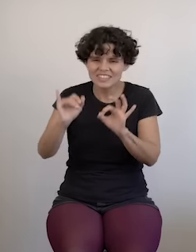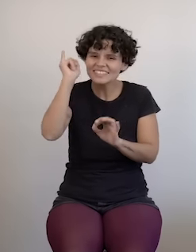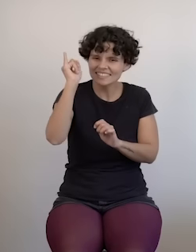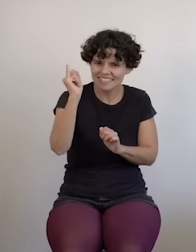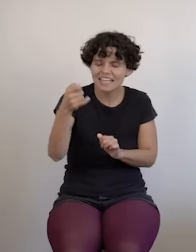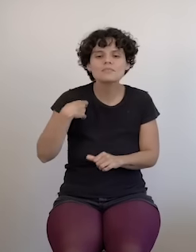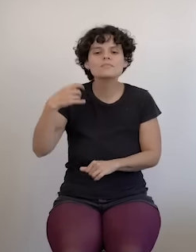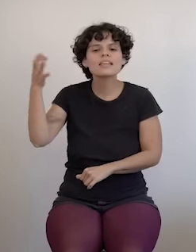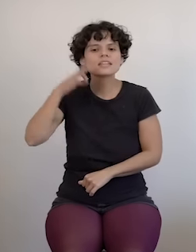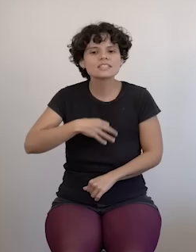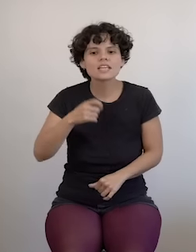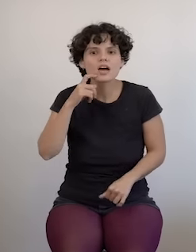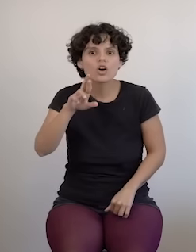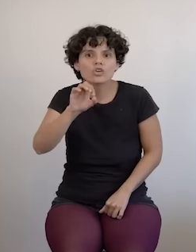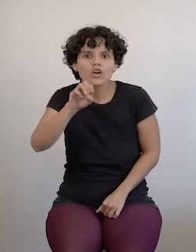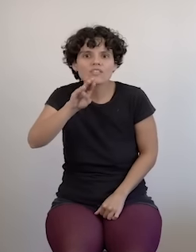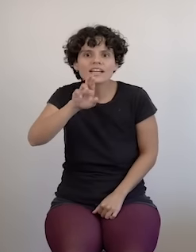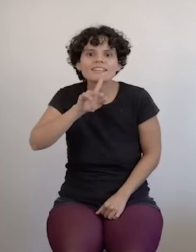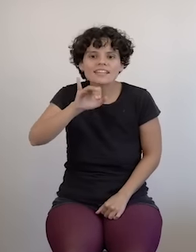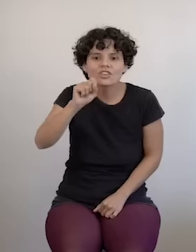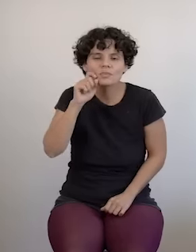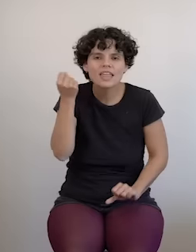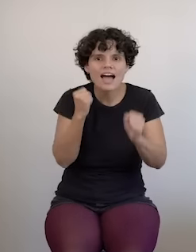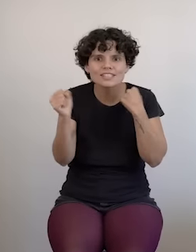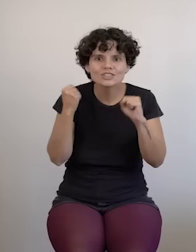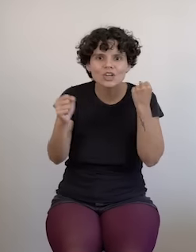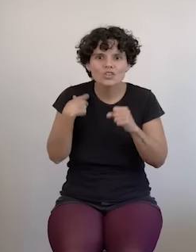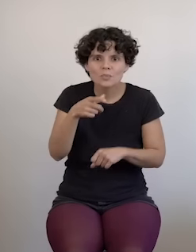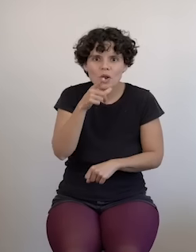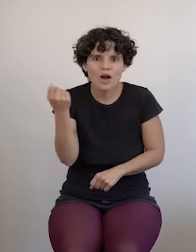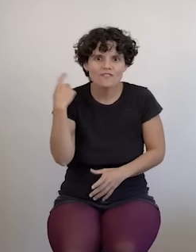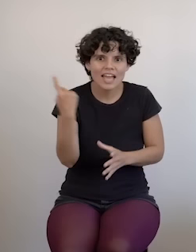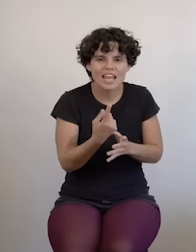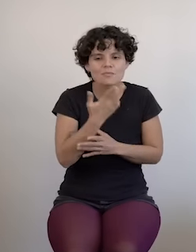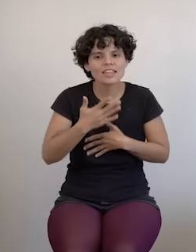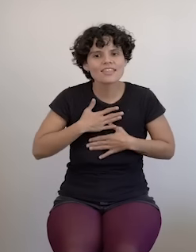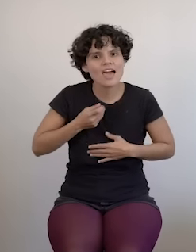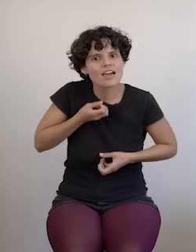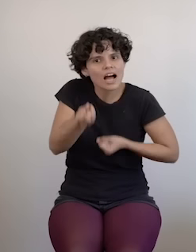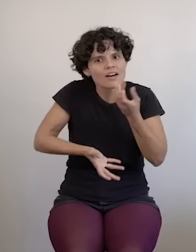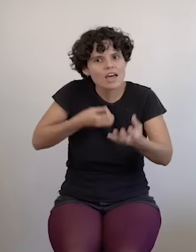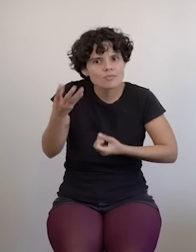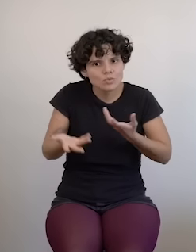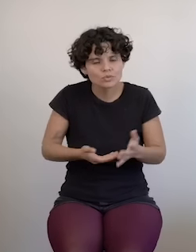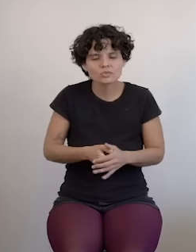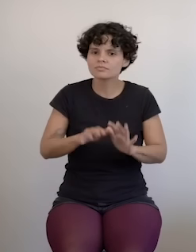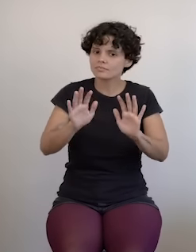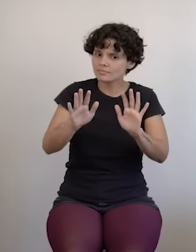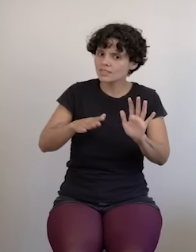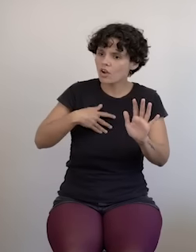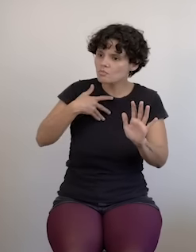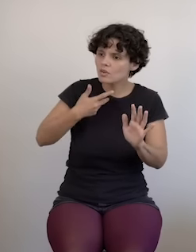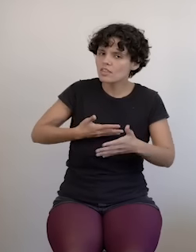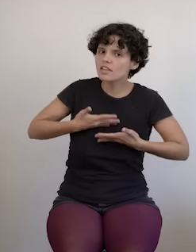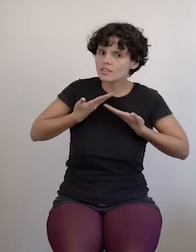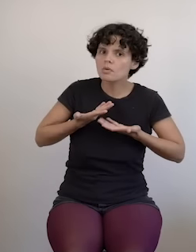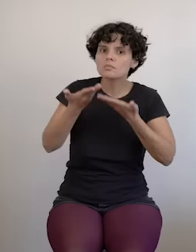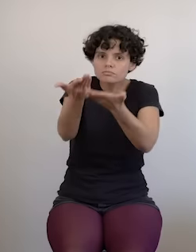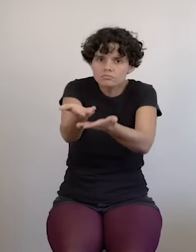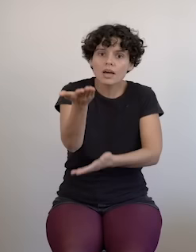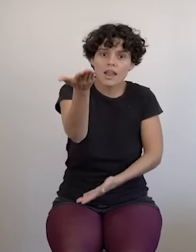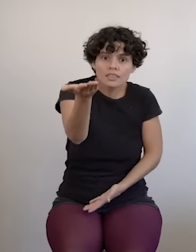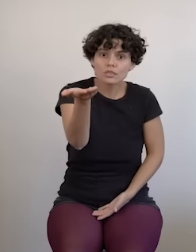día estaba. Y me decía, Robertito está un poco ansioso por todo, porque quiere contar mucho. Entonces, también sentimos que este